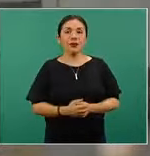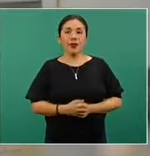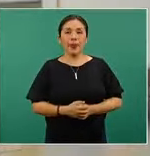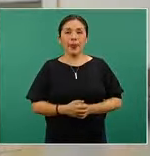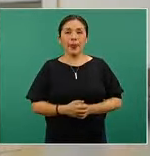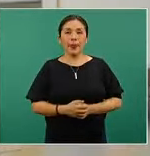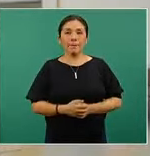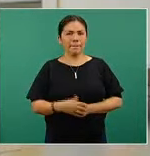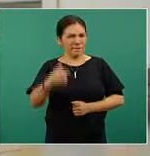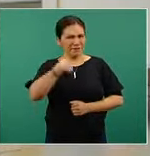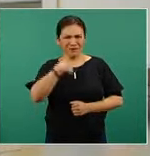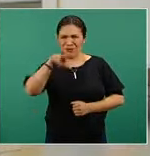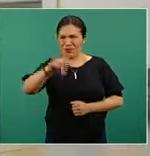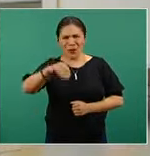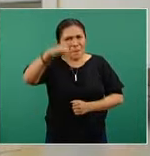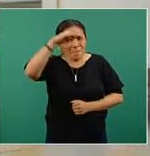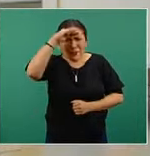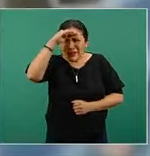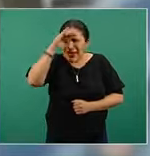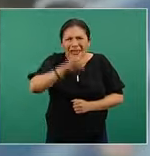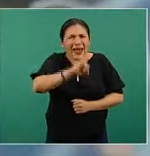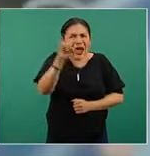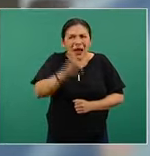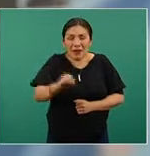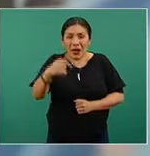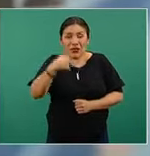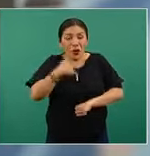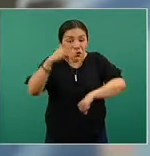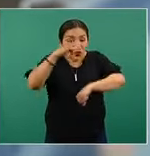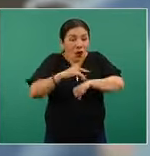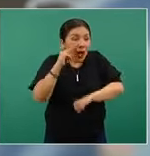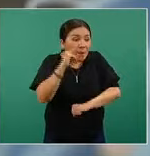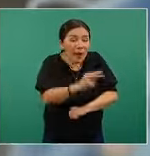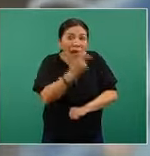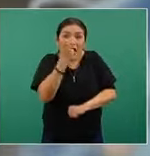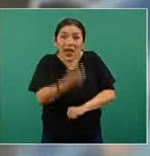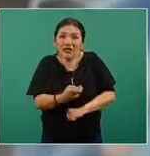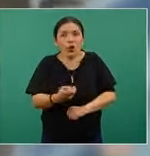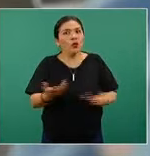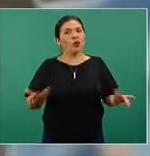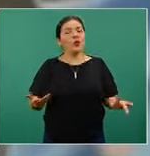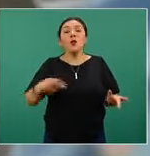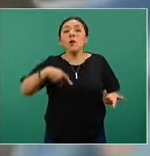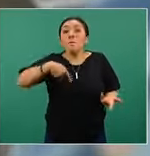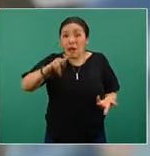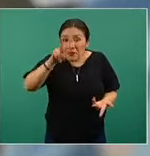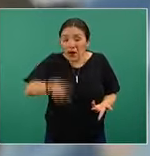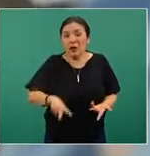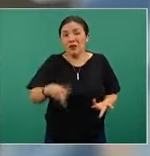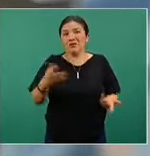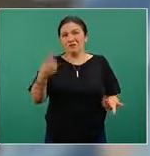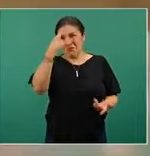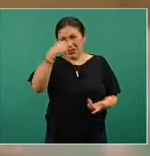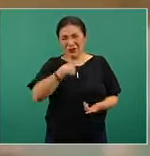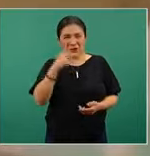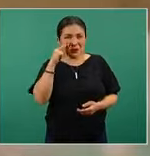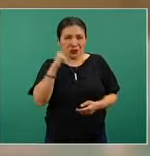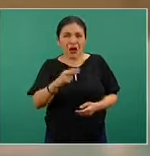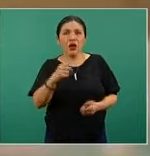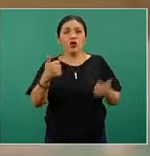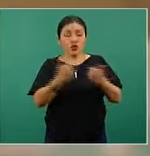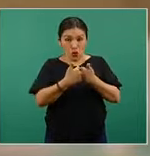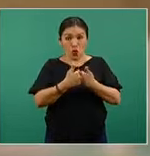no pensé nunca más nunca jamás me vi de esta situación pero sin embargo es una cosa que con